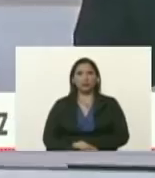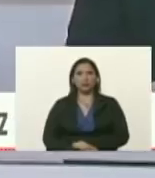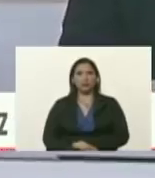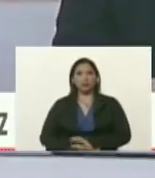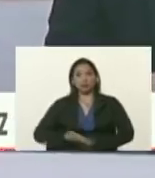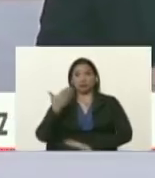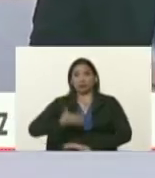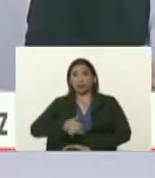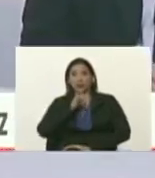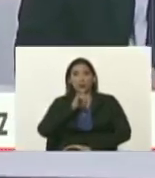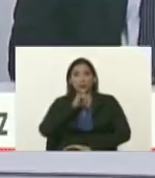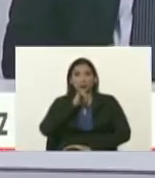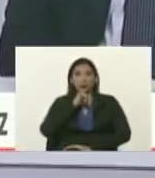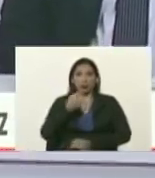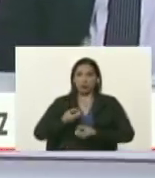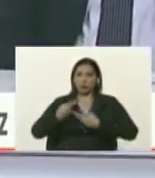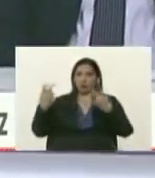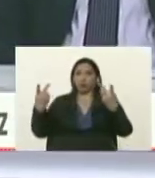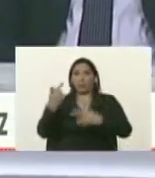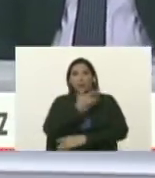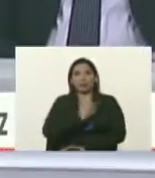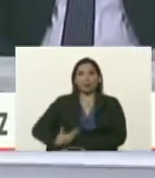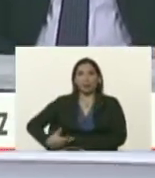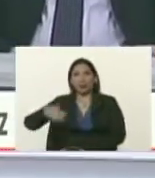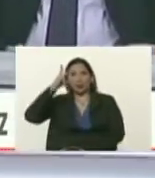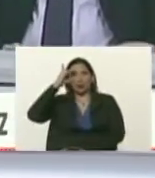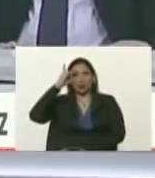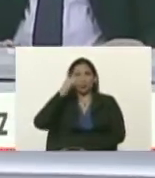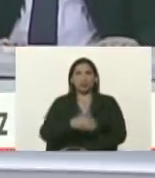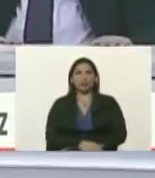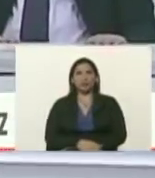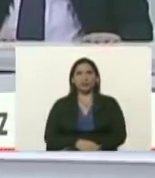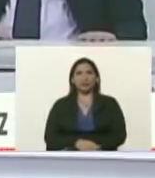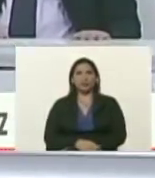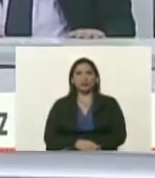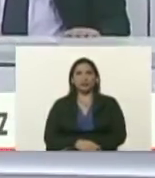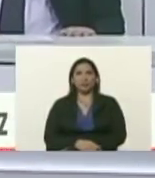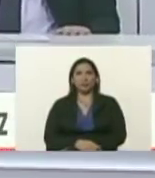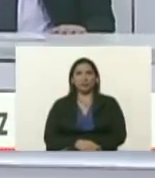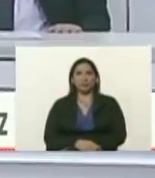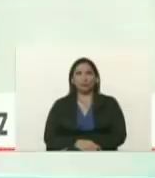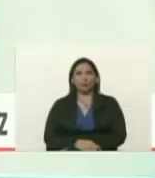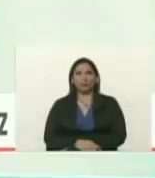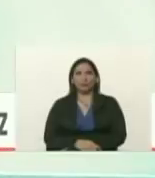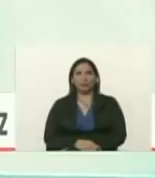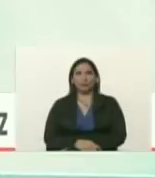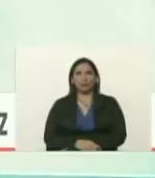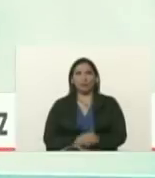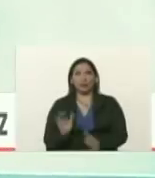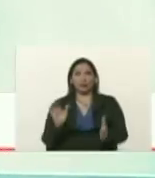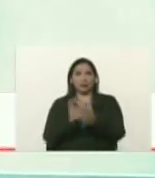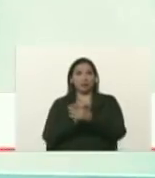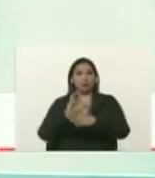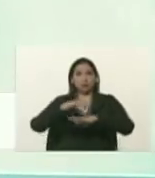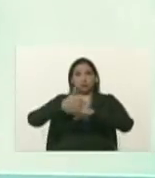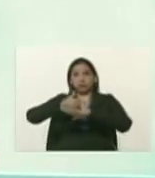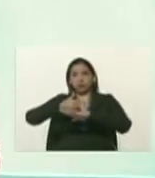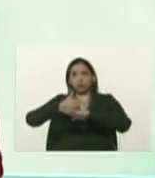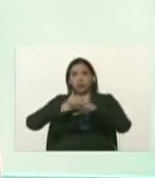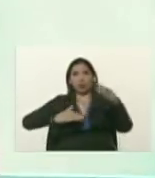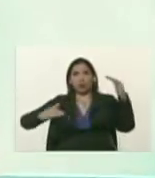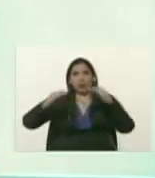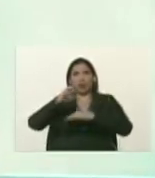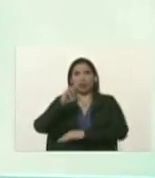Importante rueda de prensa que ha dado la vicepresidenta ejecutiva de la República, doctora Delcy Rodríguez, en compañía del Procurador General